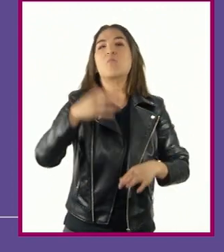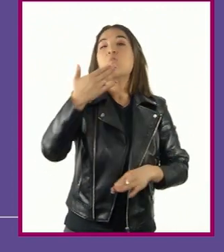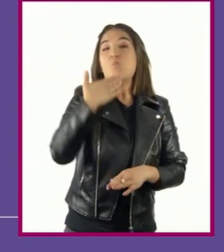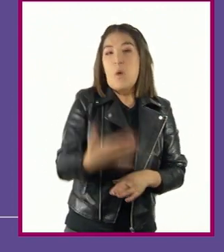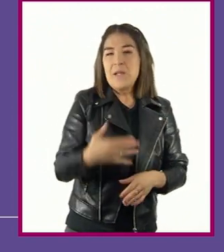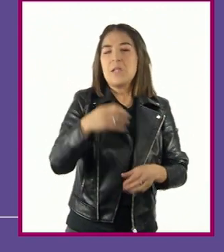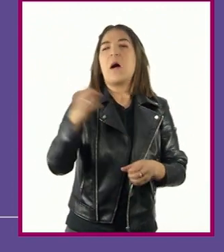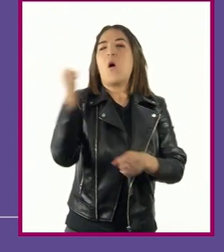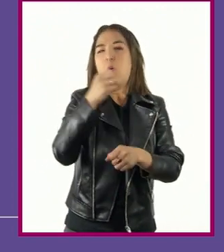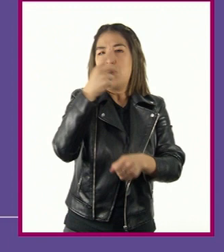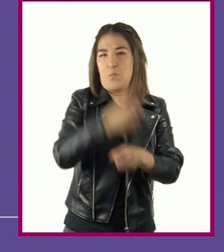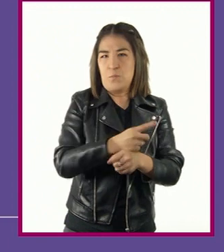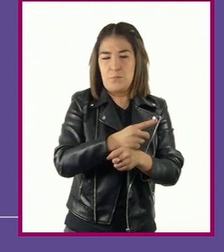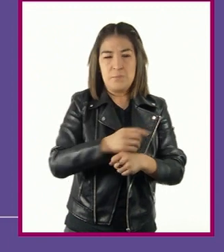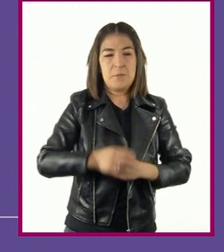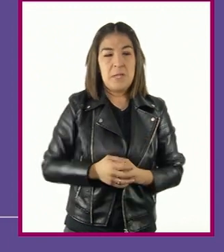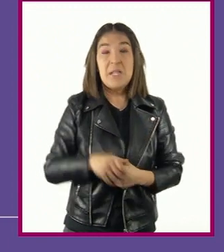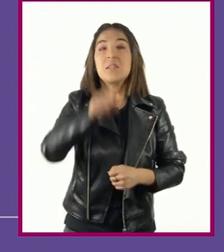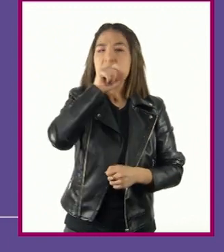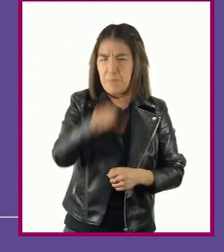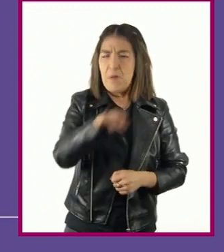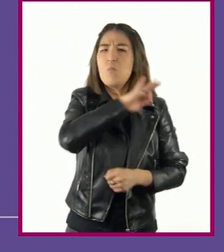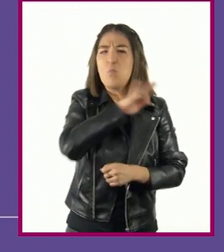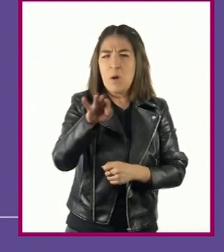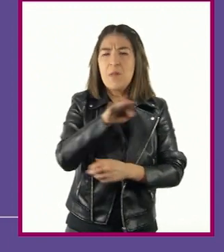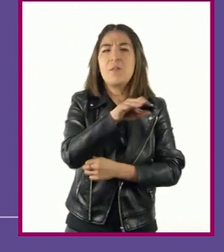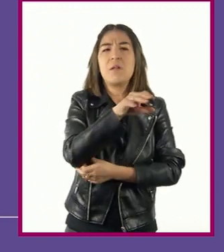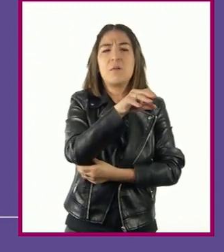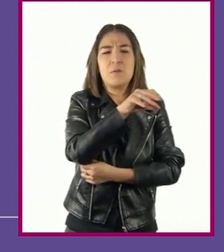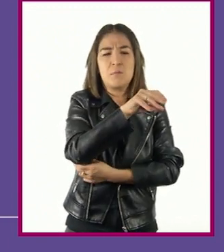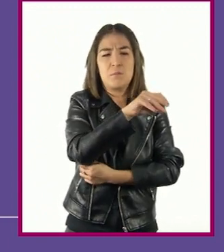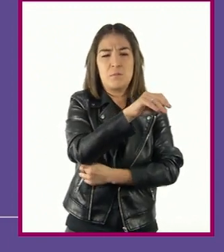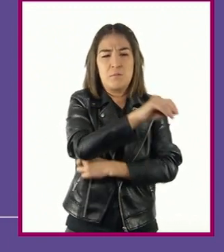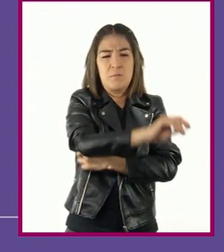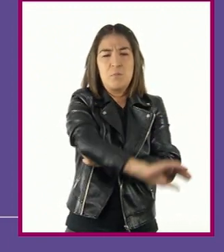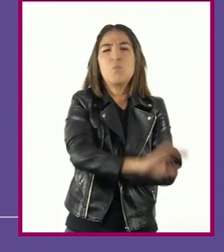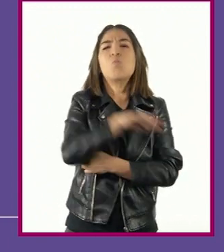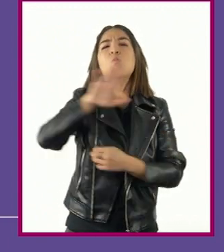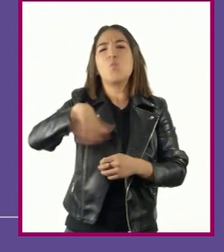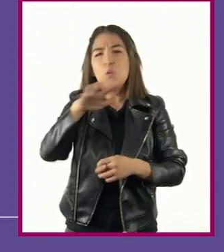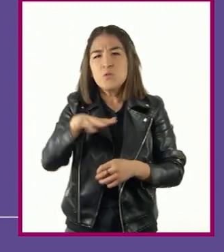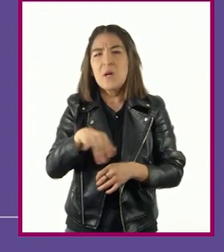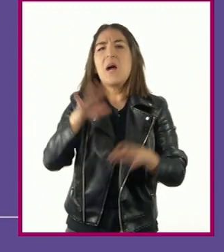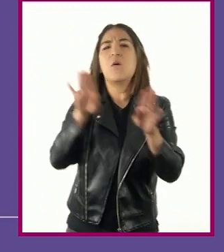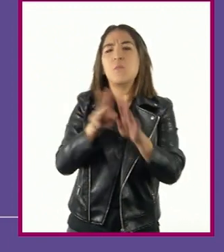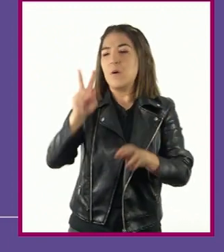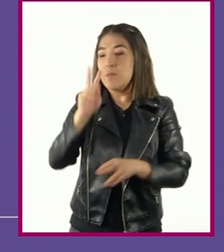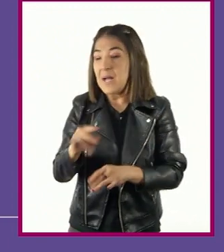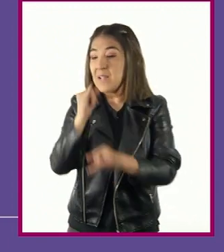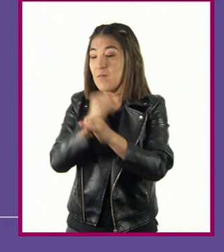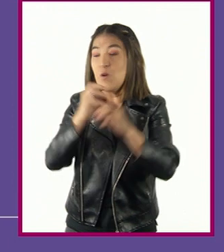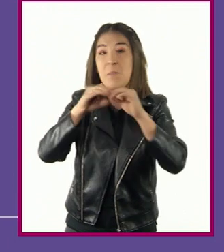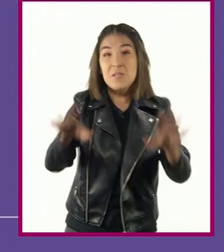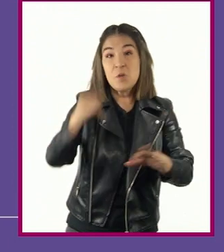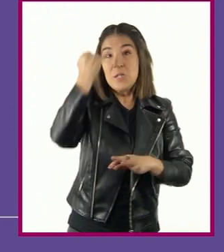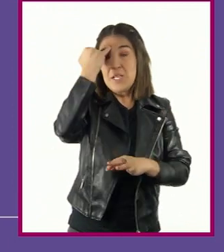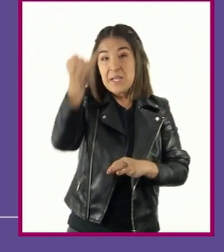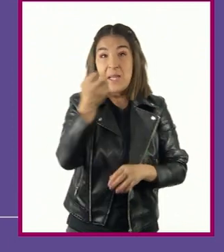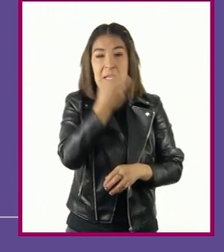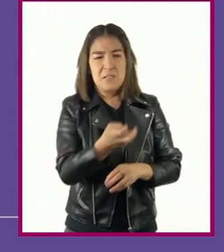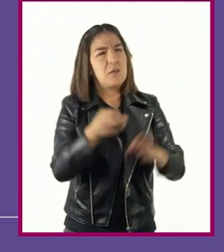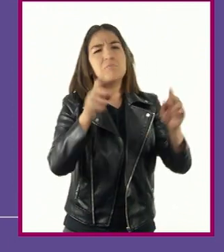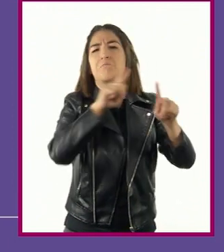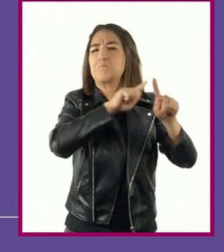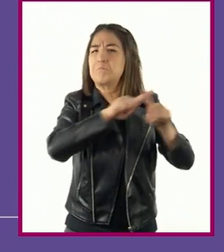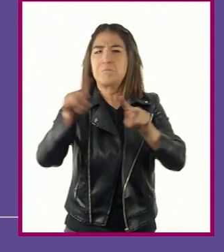oportuna, así como a buscar, recibir y difundir información e ideas de toda